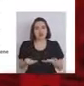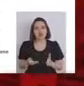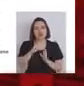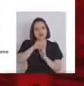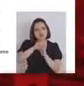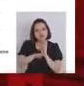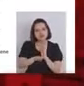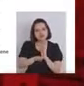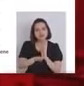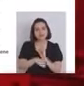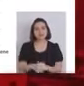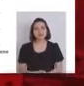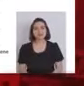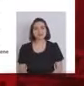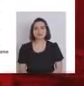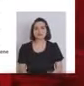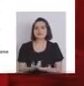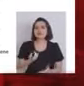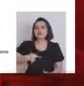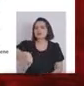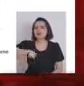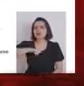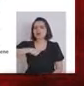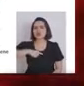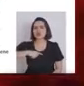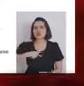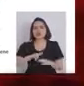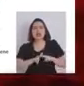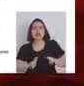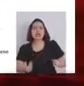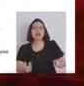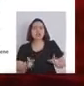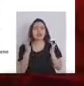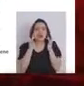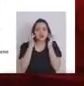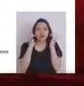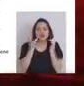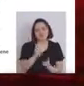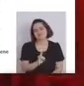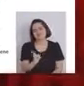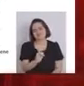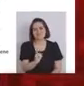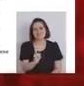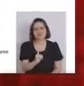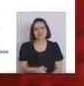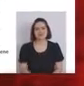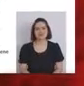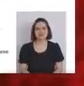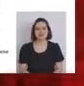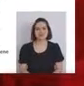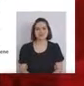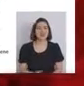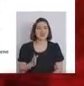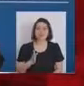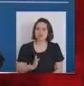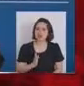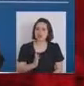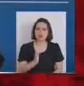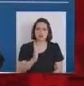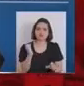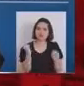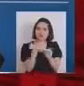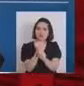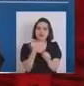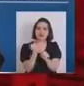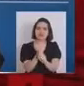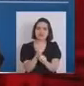que requiere dos inoculaciones para hacer su efecto. Con entonces la primera dosis, que cerca ya de 57.000